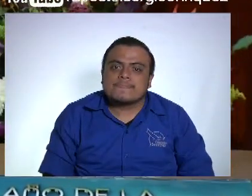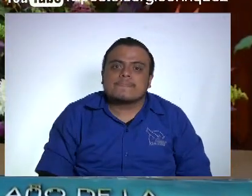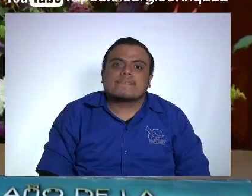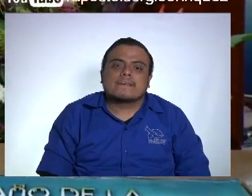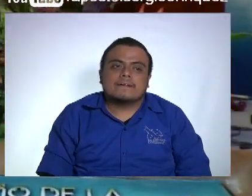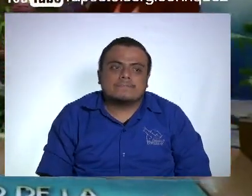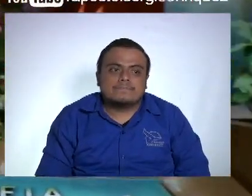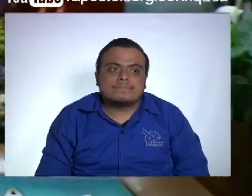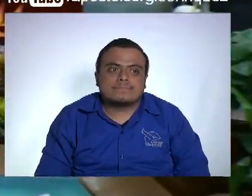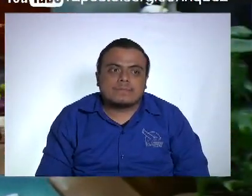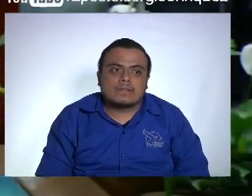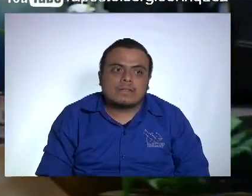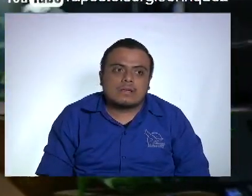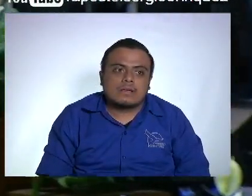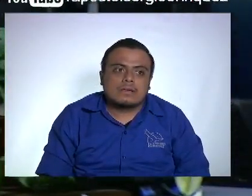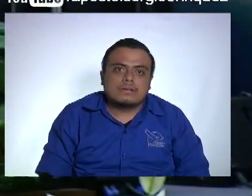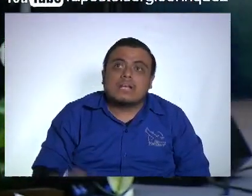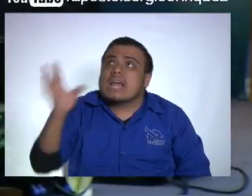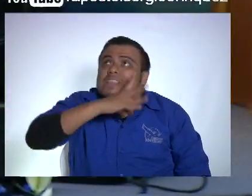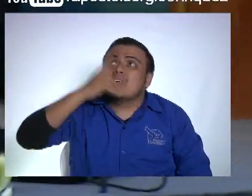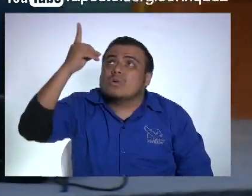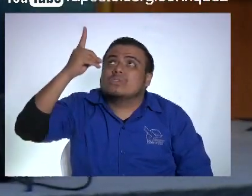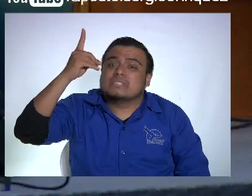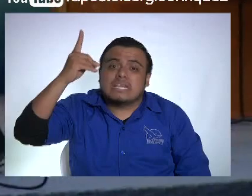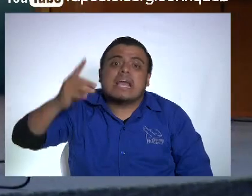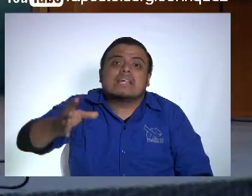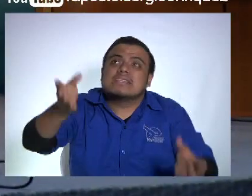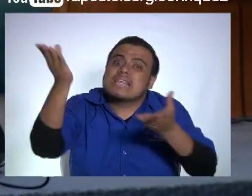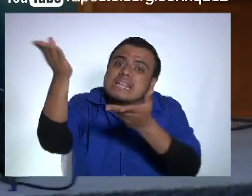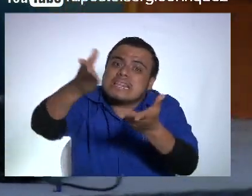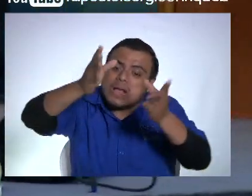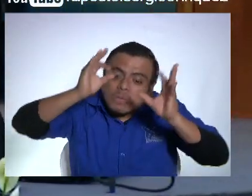Aleluya, Dios es un Dios de oportunidades.